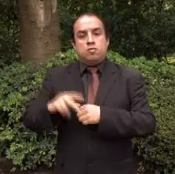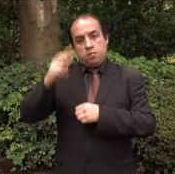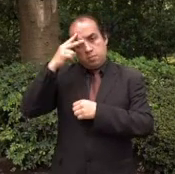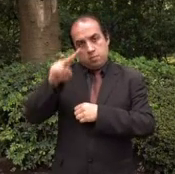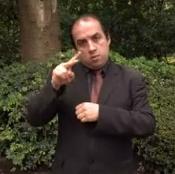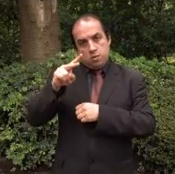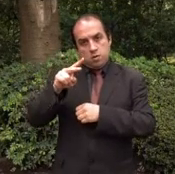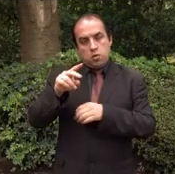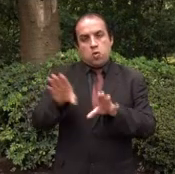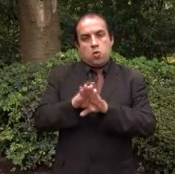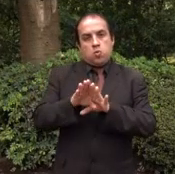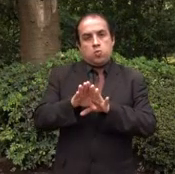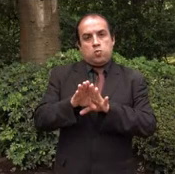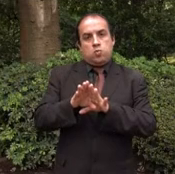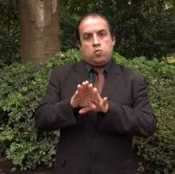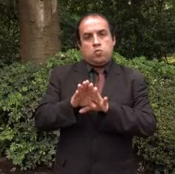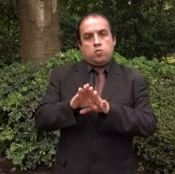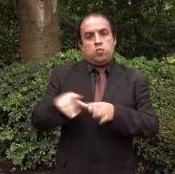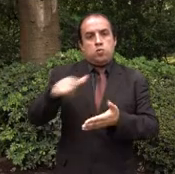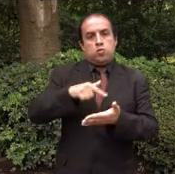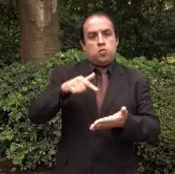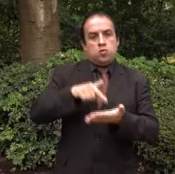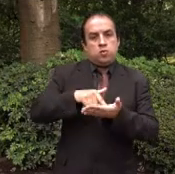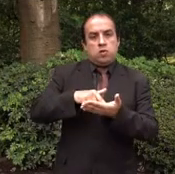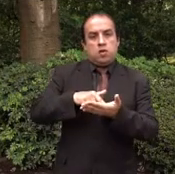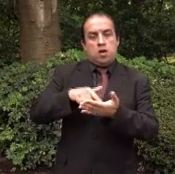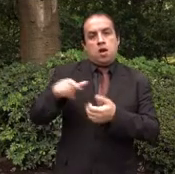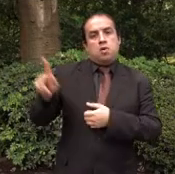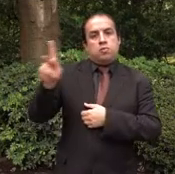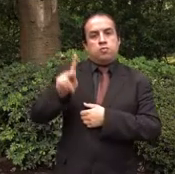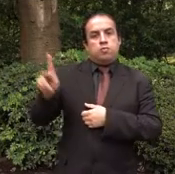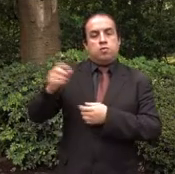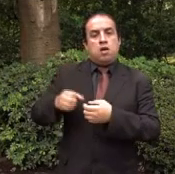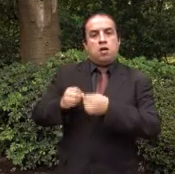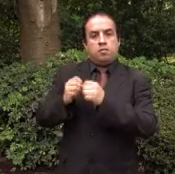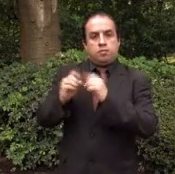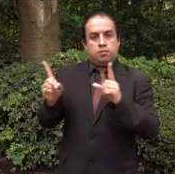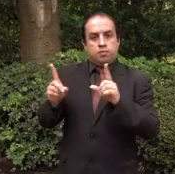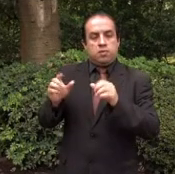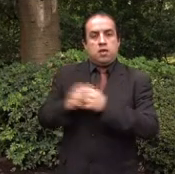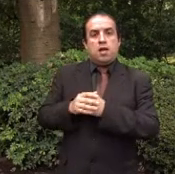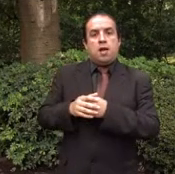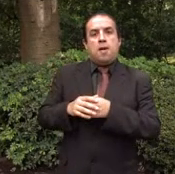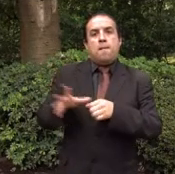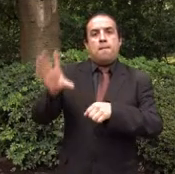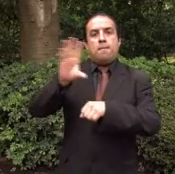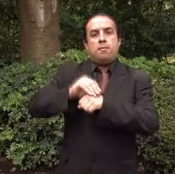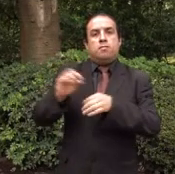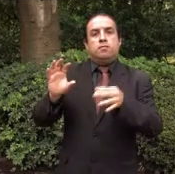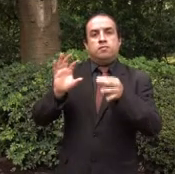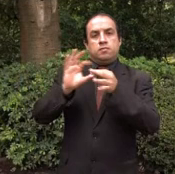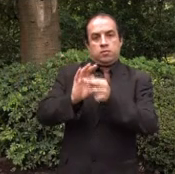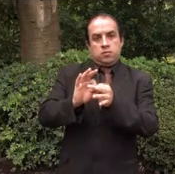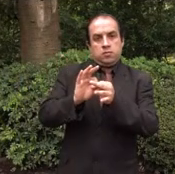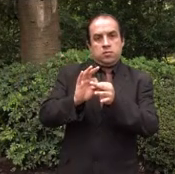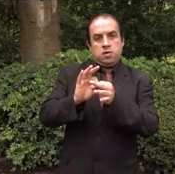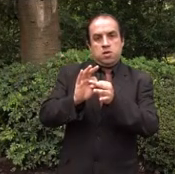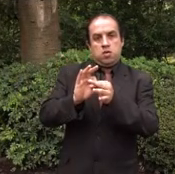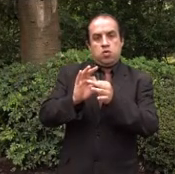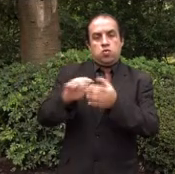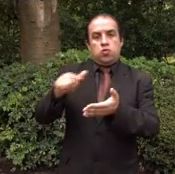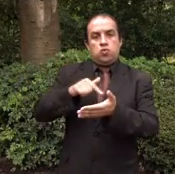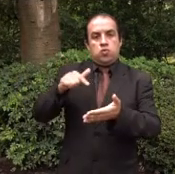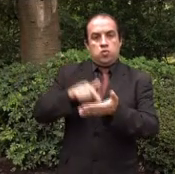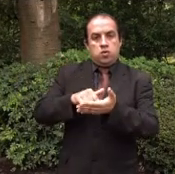público, la cuarta sección del Bosque de Chapultepec, se permite llegar a un espacio público, natural y cultural